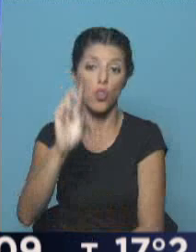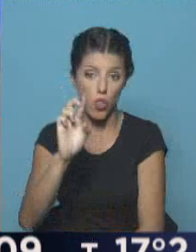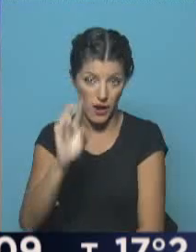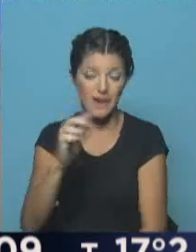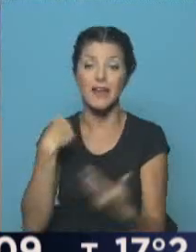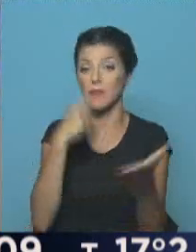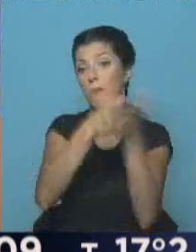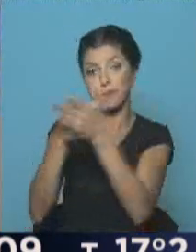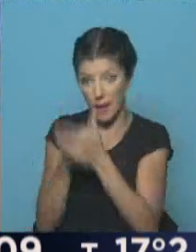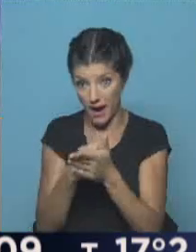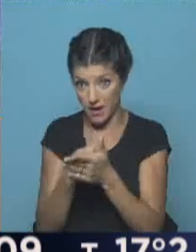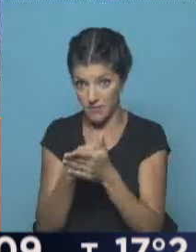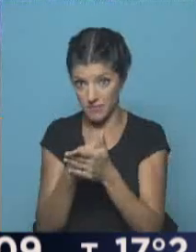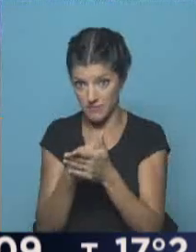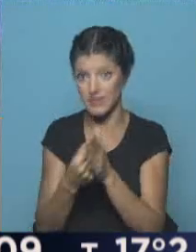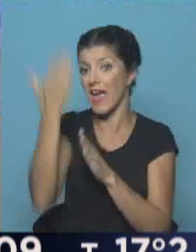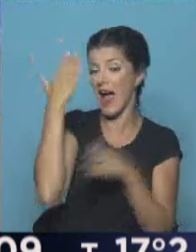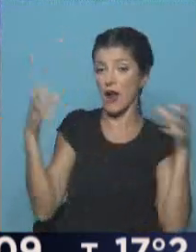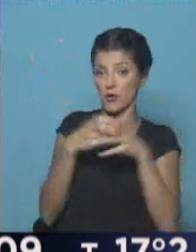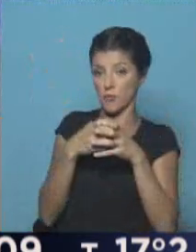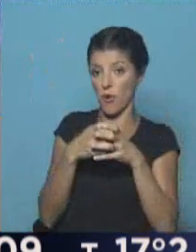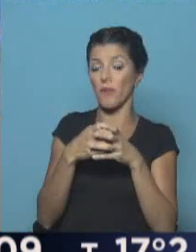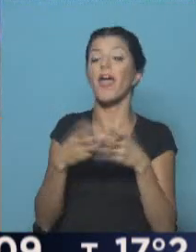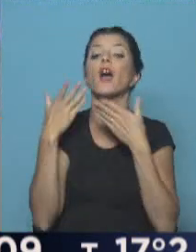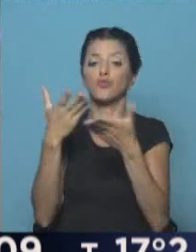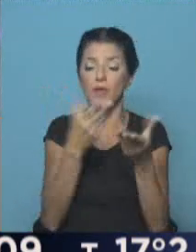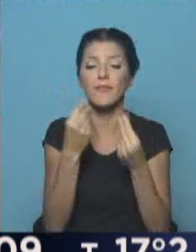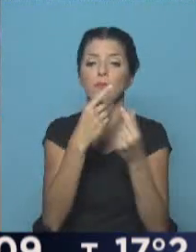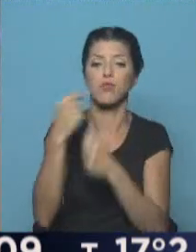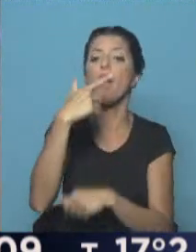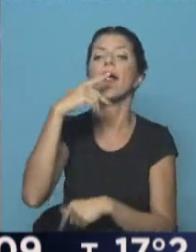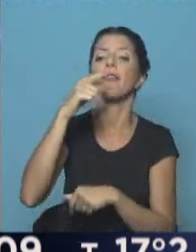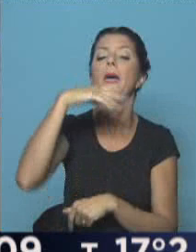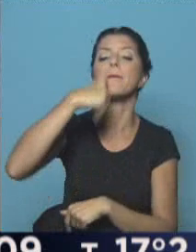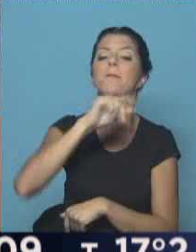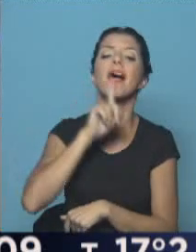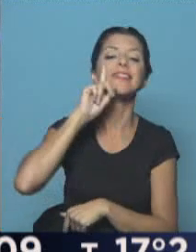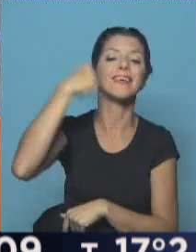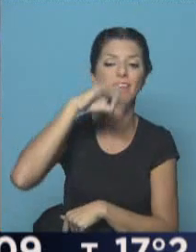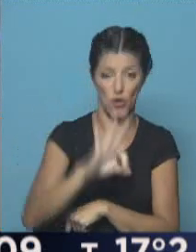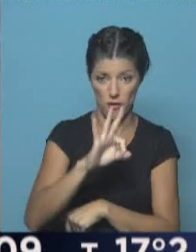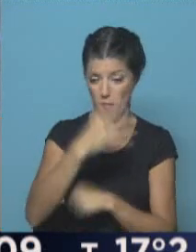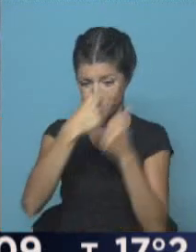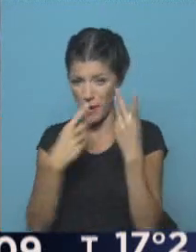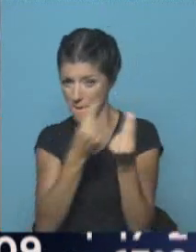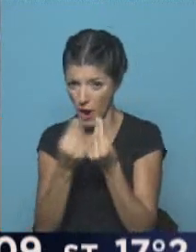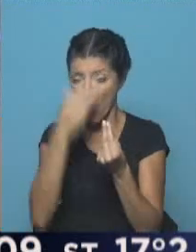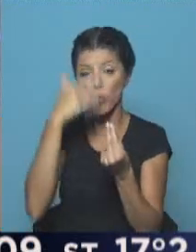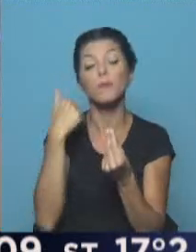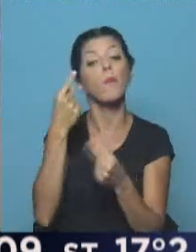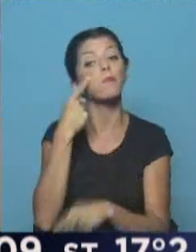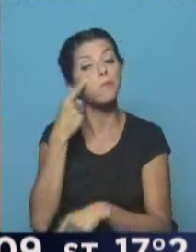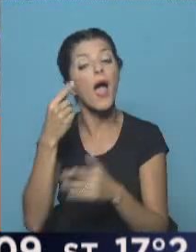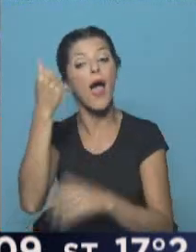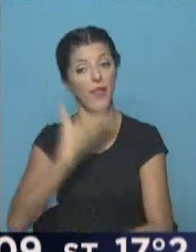técnico de Martino. Estas son las cifras que se están gastando en los últimos meses en la AFA con respecto al seleccionado nacional, y con el resultado de estar en